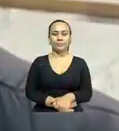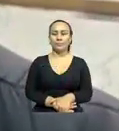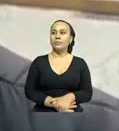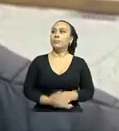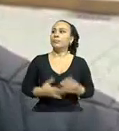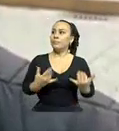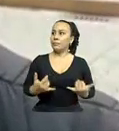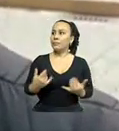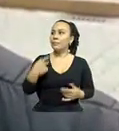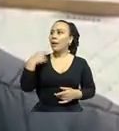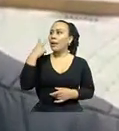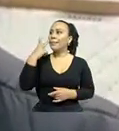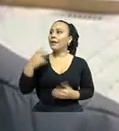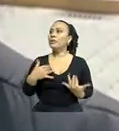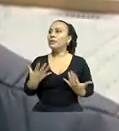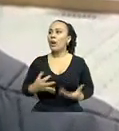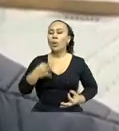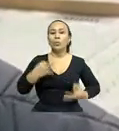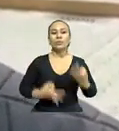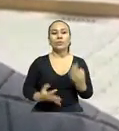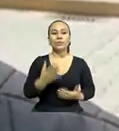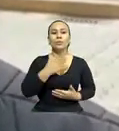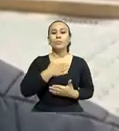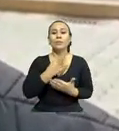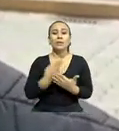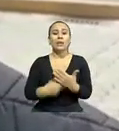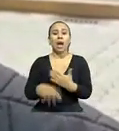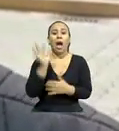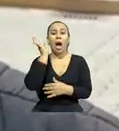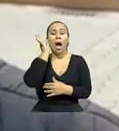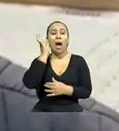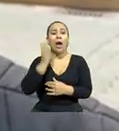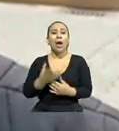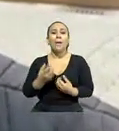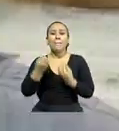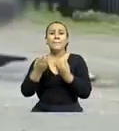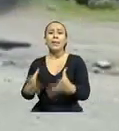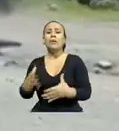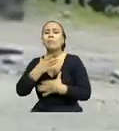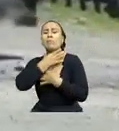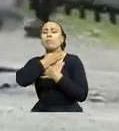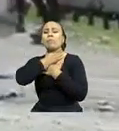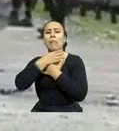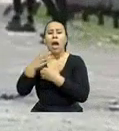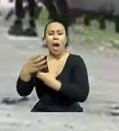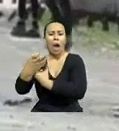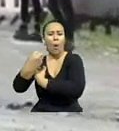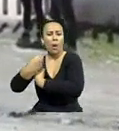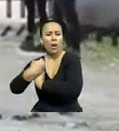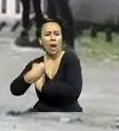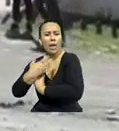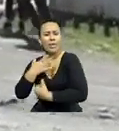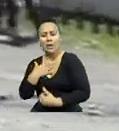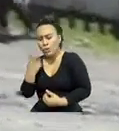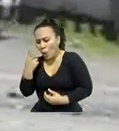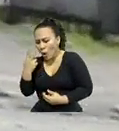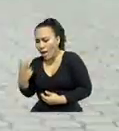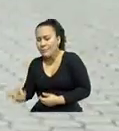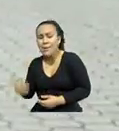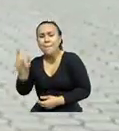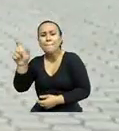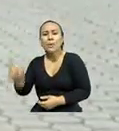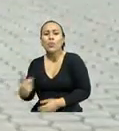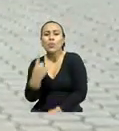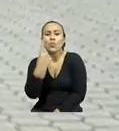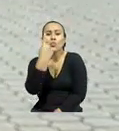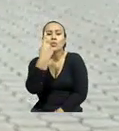Lo único que quiero es justicia. Yo no quiero que se quede la impunidad. Este es el llamado desesperado de una madre cuya única hija